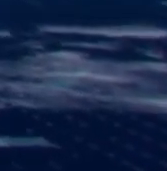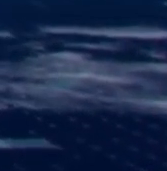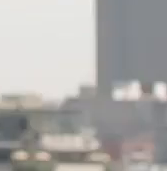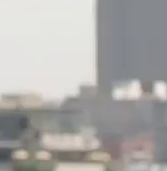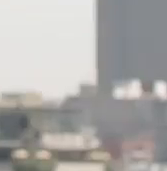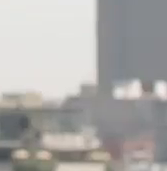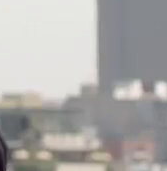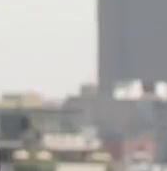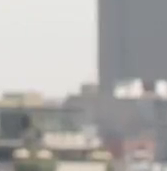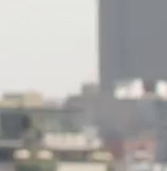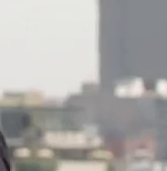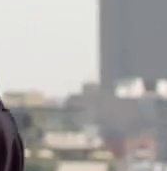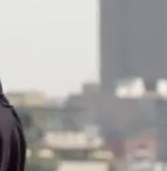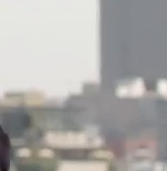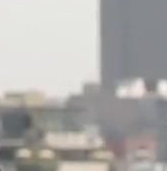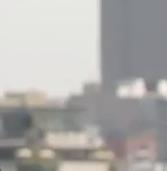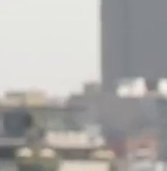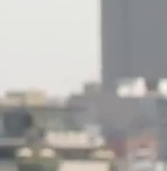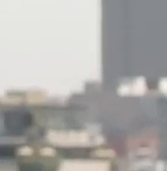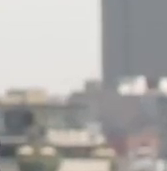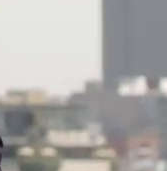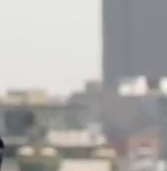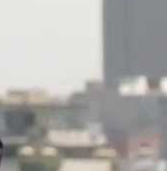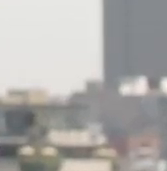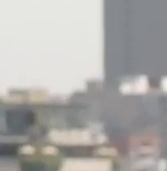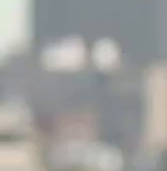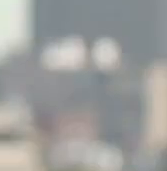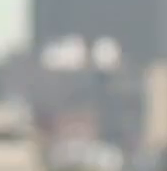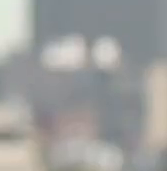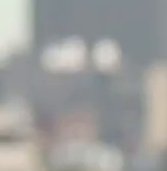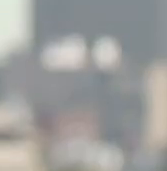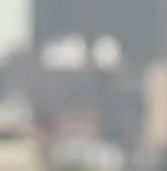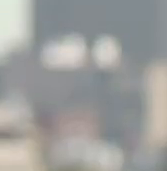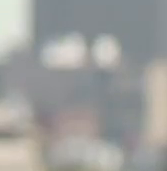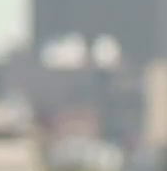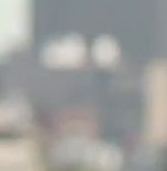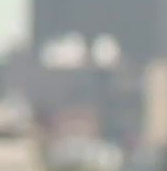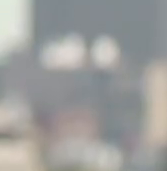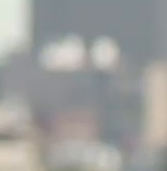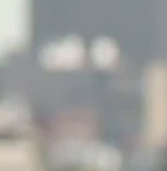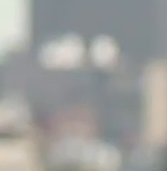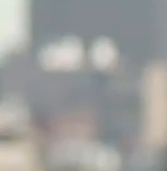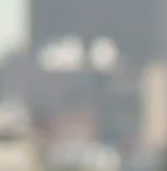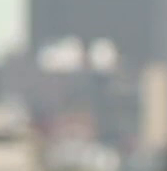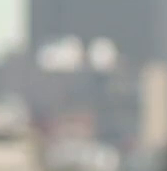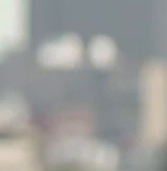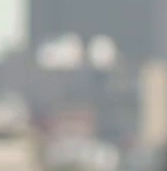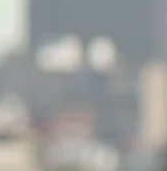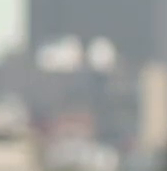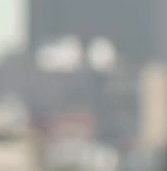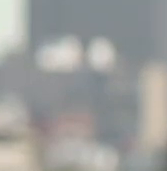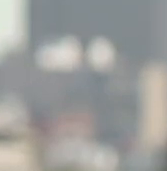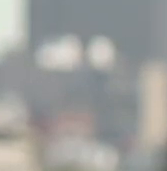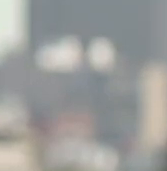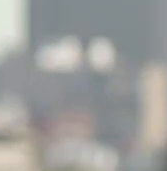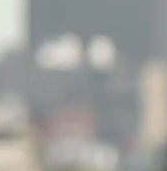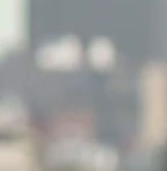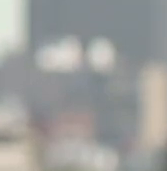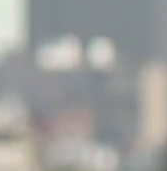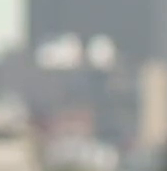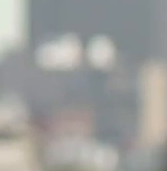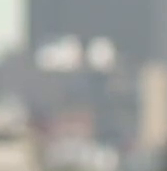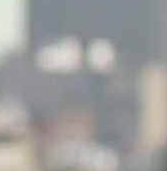la transformación avanza por la voluntad de la mayoría del pueblo de México antes el gobierno estaba al servicio de los poderosos proteger los intereses de los